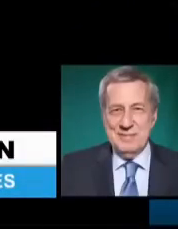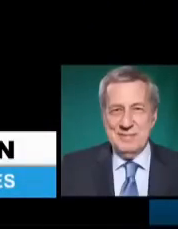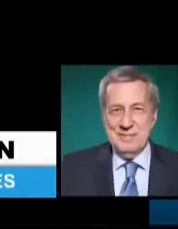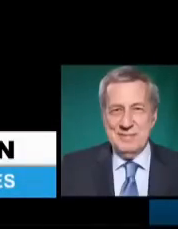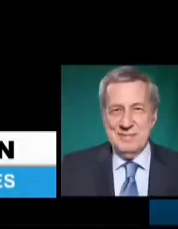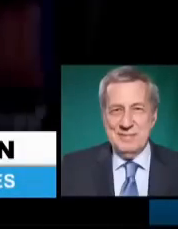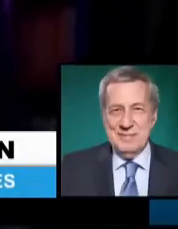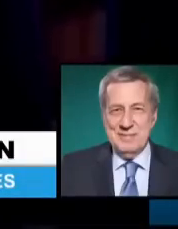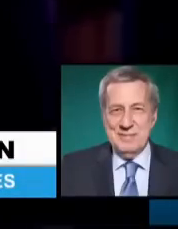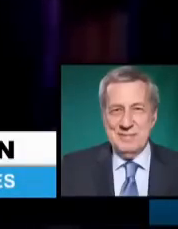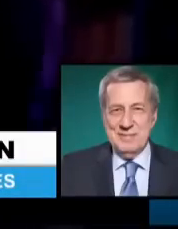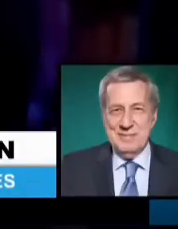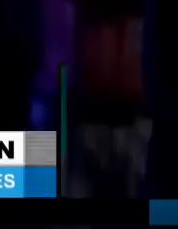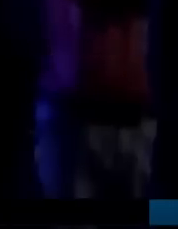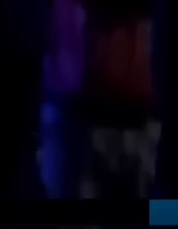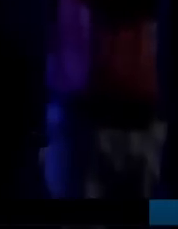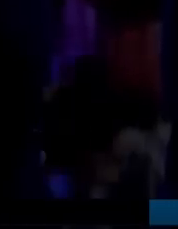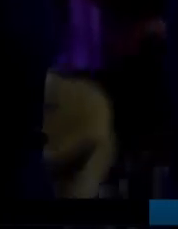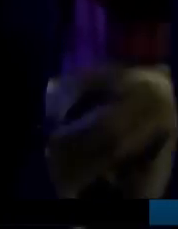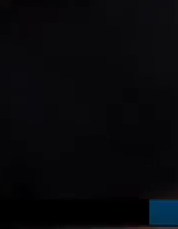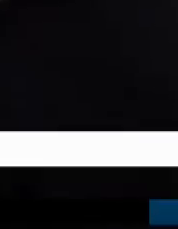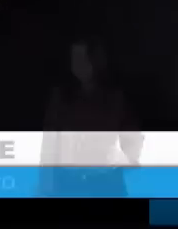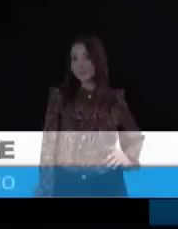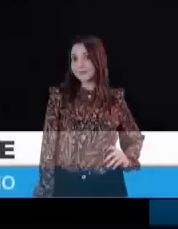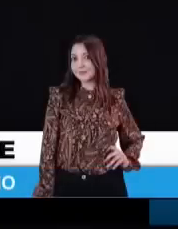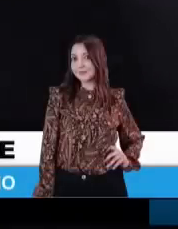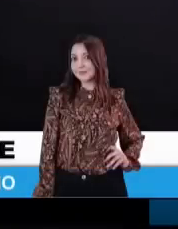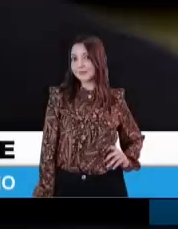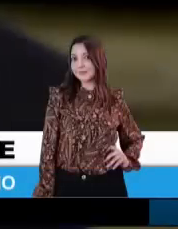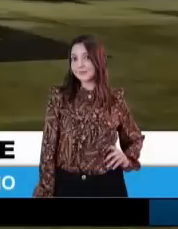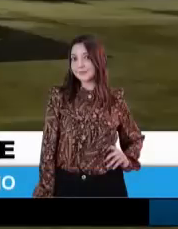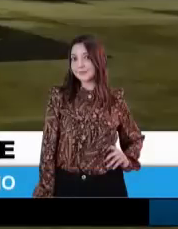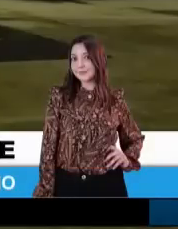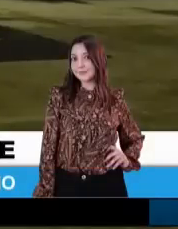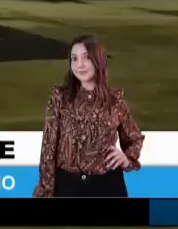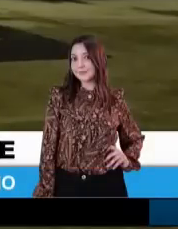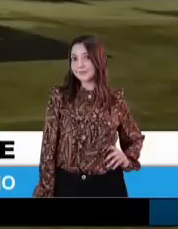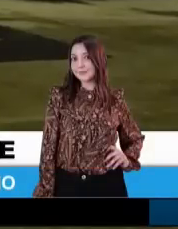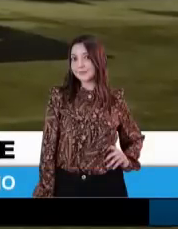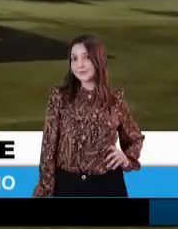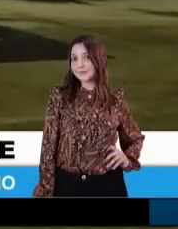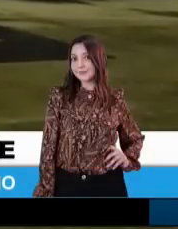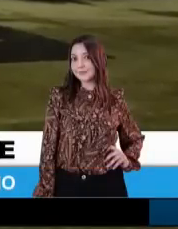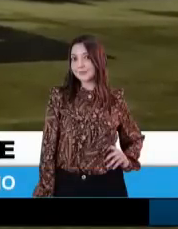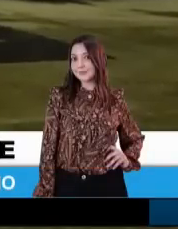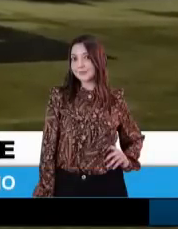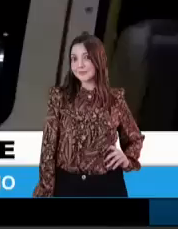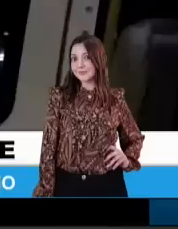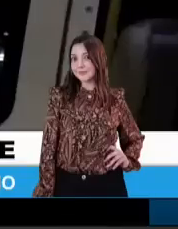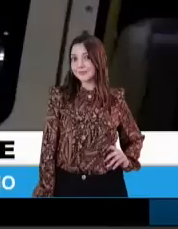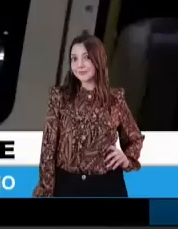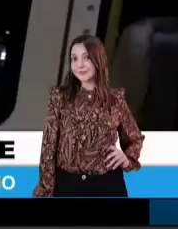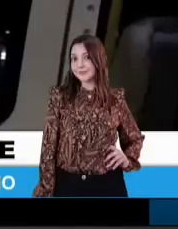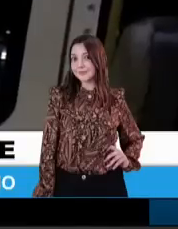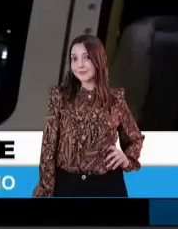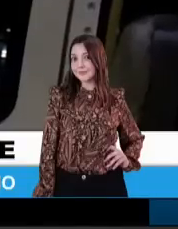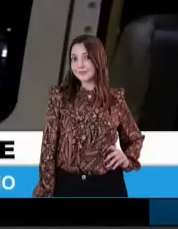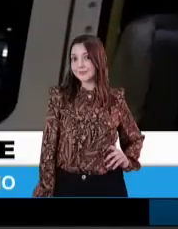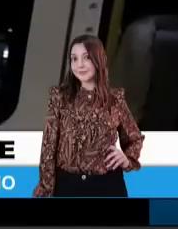migratorio. Bueno, y lo decíamos, la llegada de Nicolás Maduro ha marcado, por supuesto,